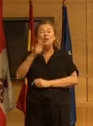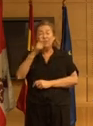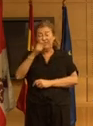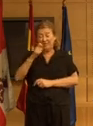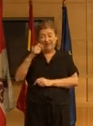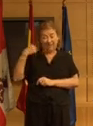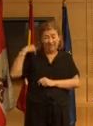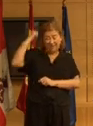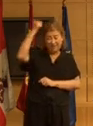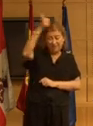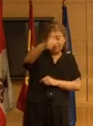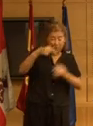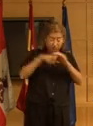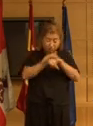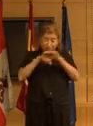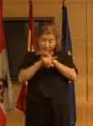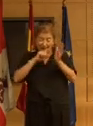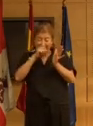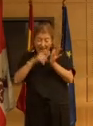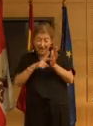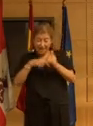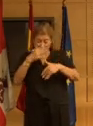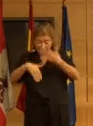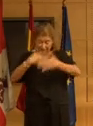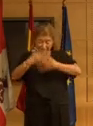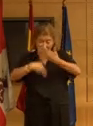llevó la tramitación de esta ley,